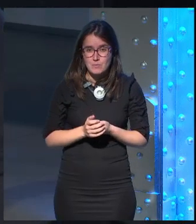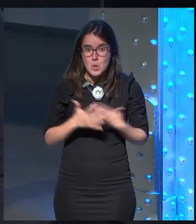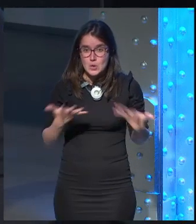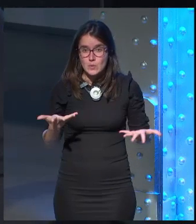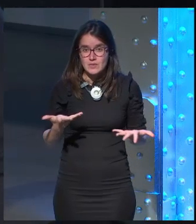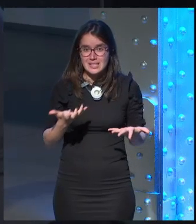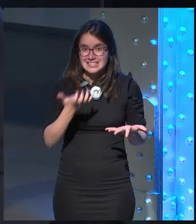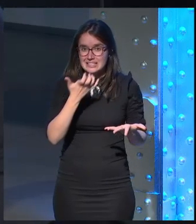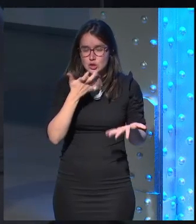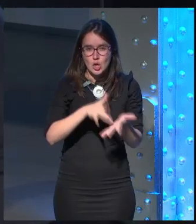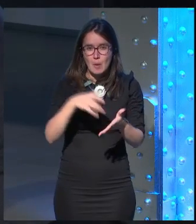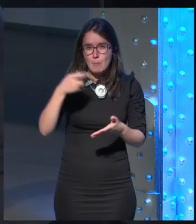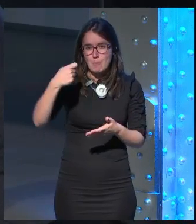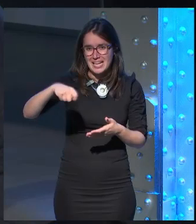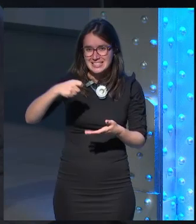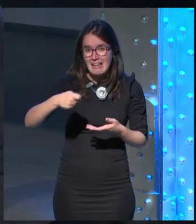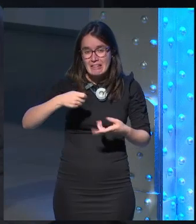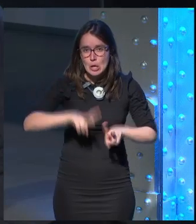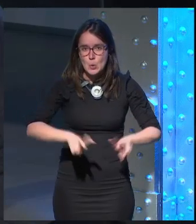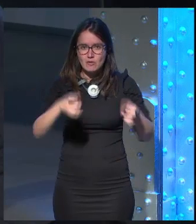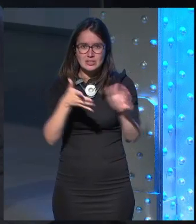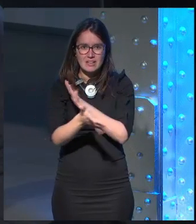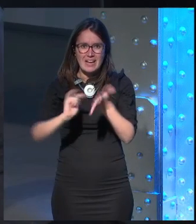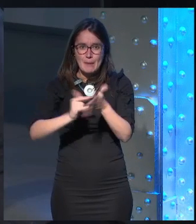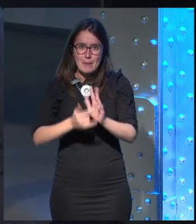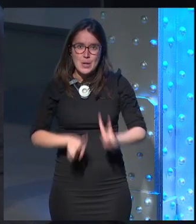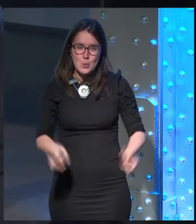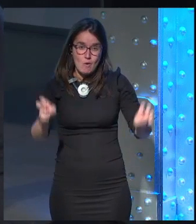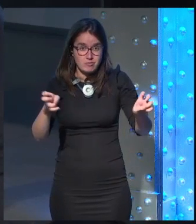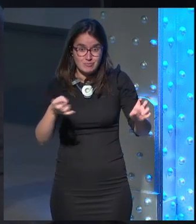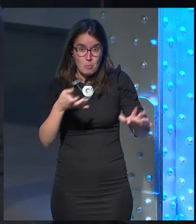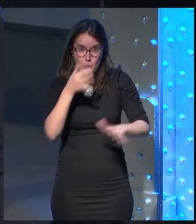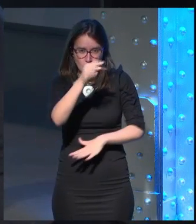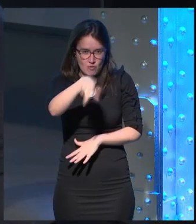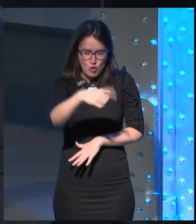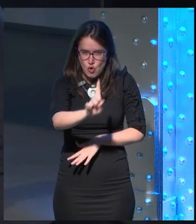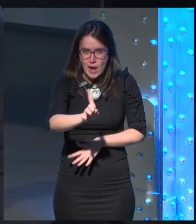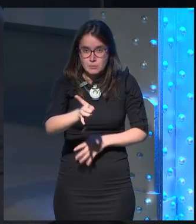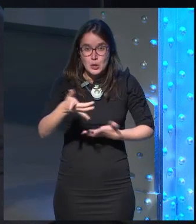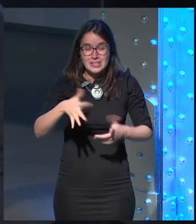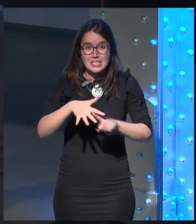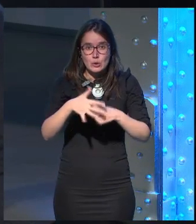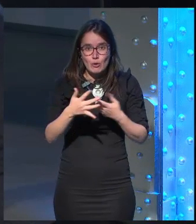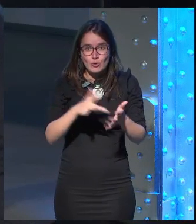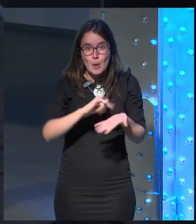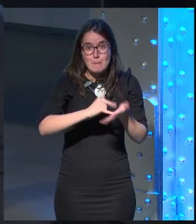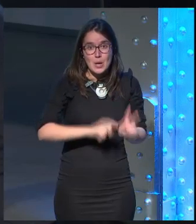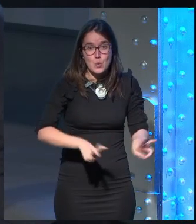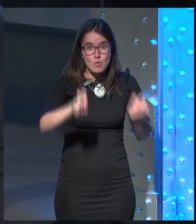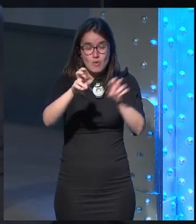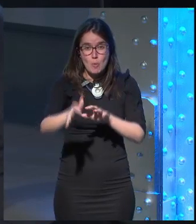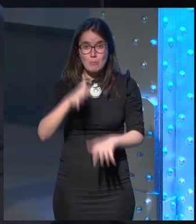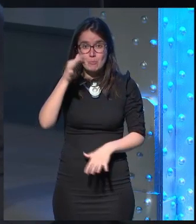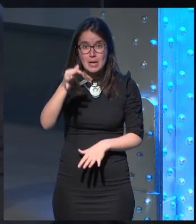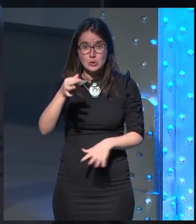Bueno, siempre que hay un presidente nuevo, hay un plan nuevo, lo cual no está muy bien. Pero en este caso, no solamente hemos tenido un plan nuevo, sino que también